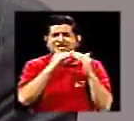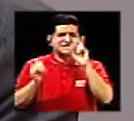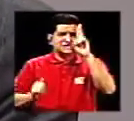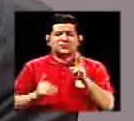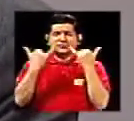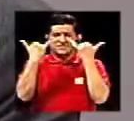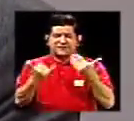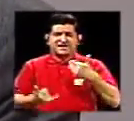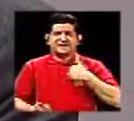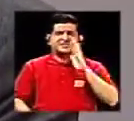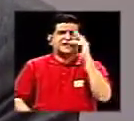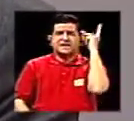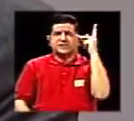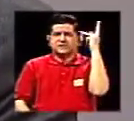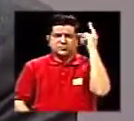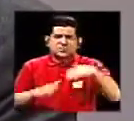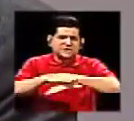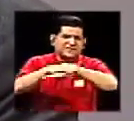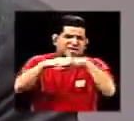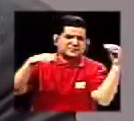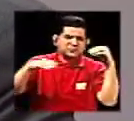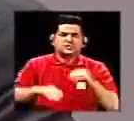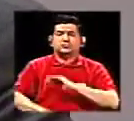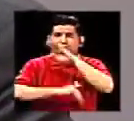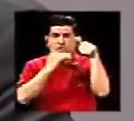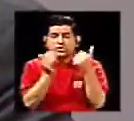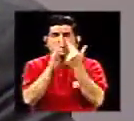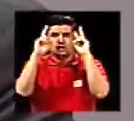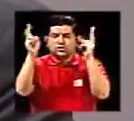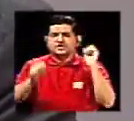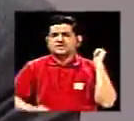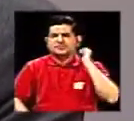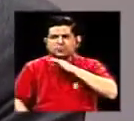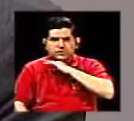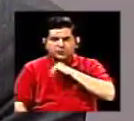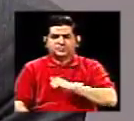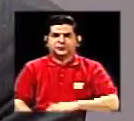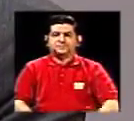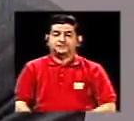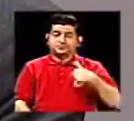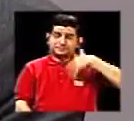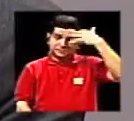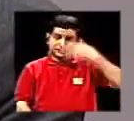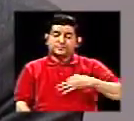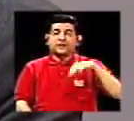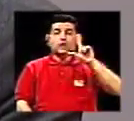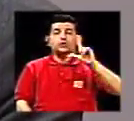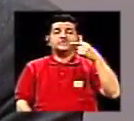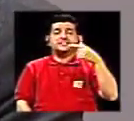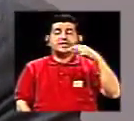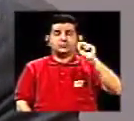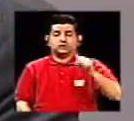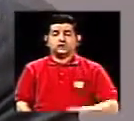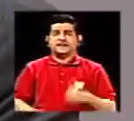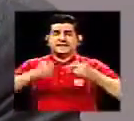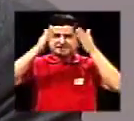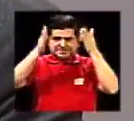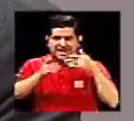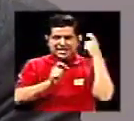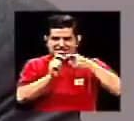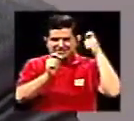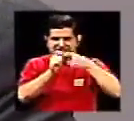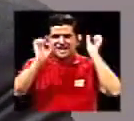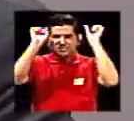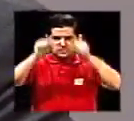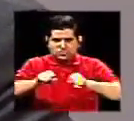ya de sus políticas de exclusión y tenían todo el tema de la corrupción. Y yo creo que Luis Guillermo aparece como el candidato precisamente